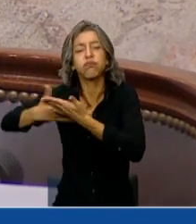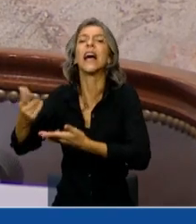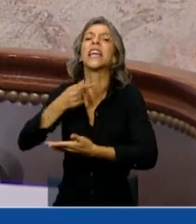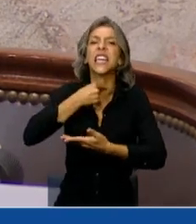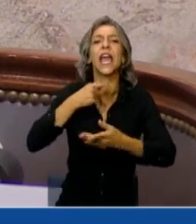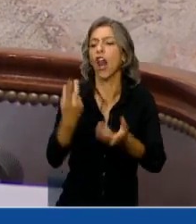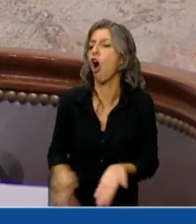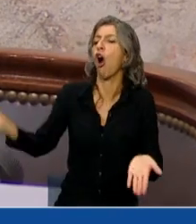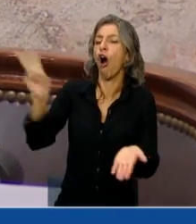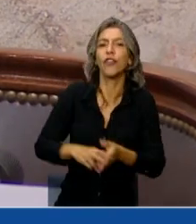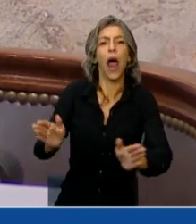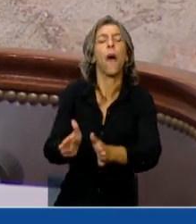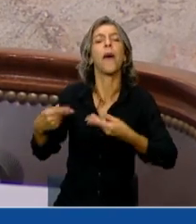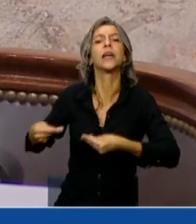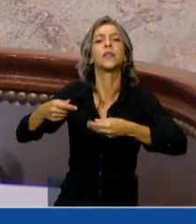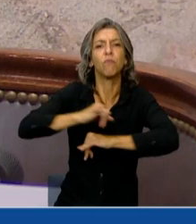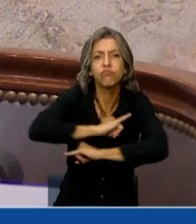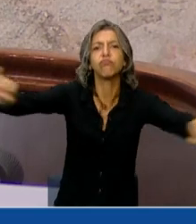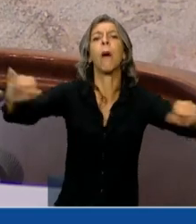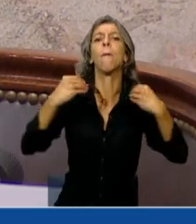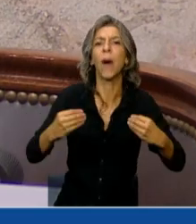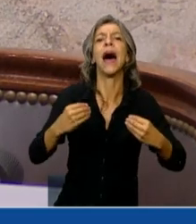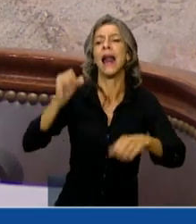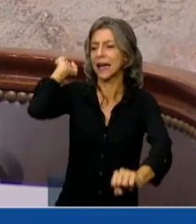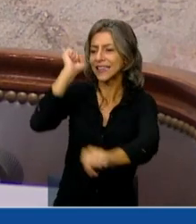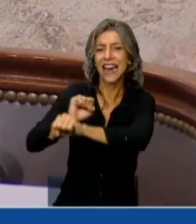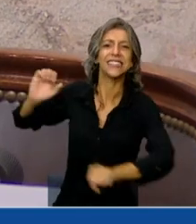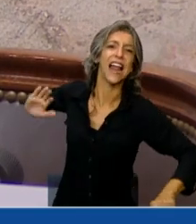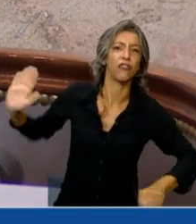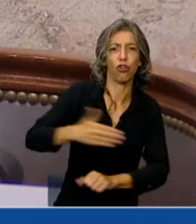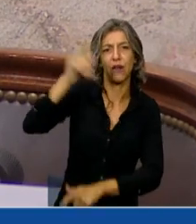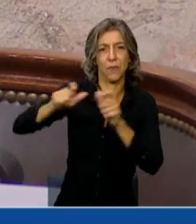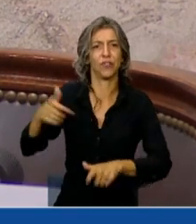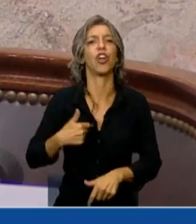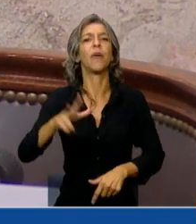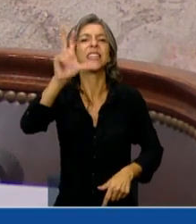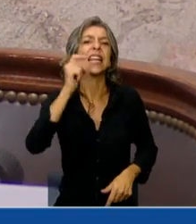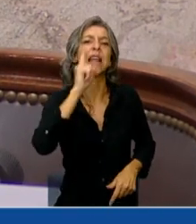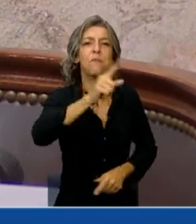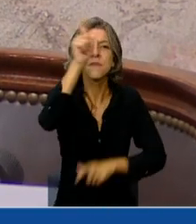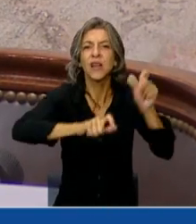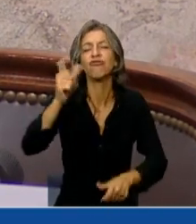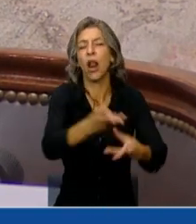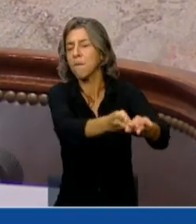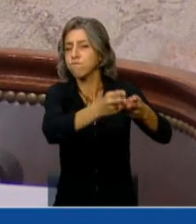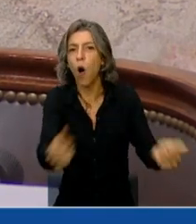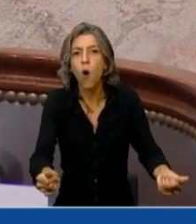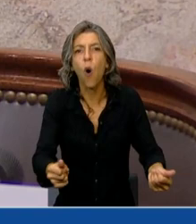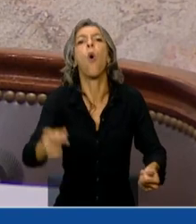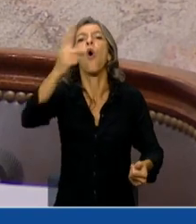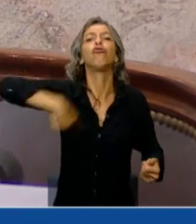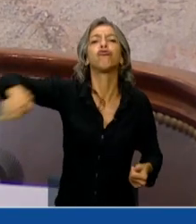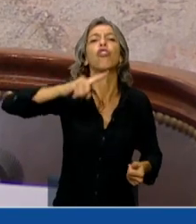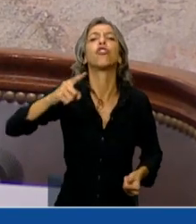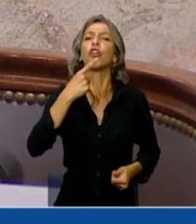la dictadura y para todos los represores de ayer y de hoy. 30.000 compañeros detenidos, desaparecidos,